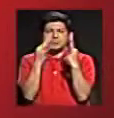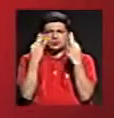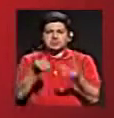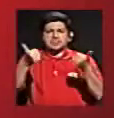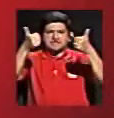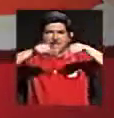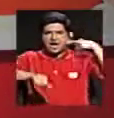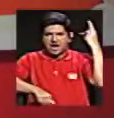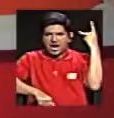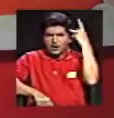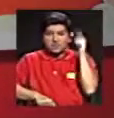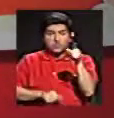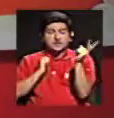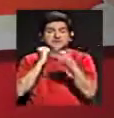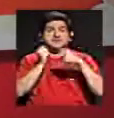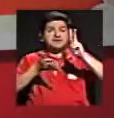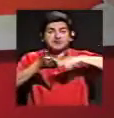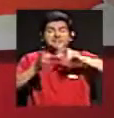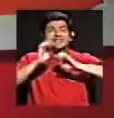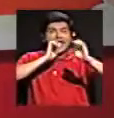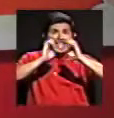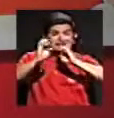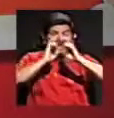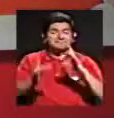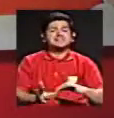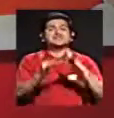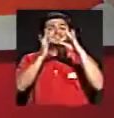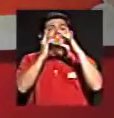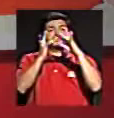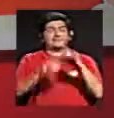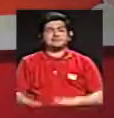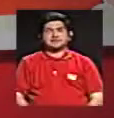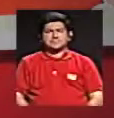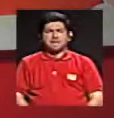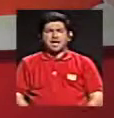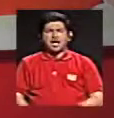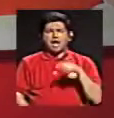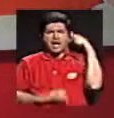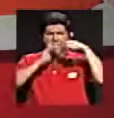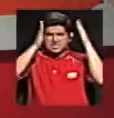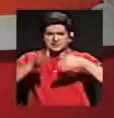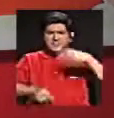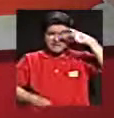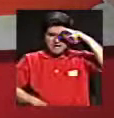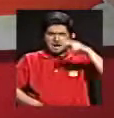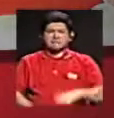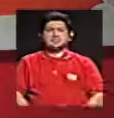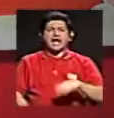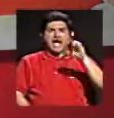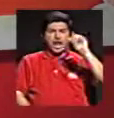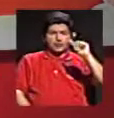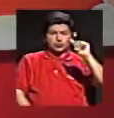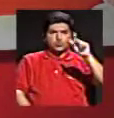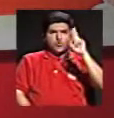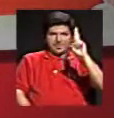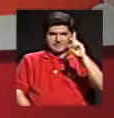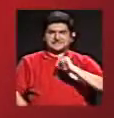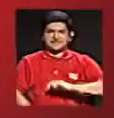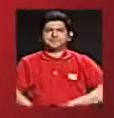políticos. Y en esta edición usted puede leer una entrevista exclusiva con el renombrado cineasta mexicano Arturo